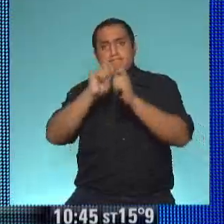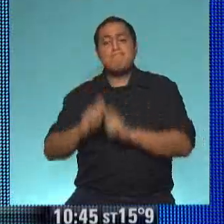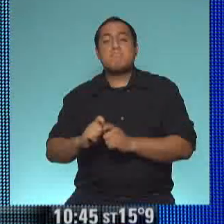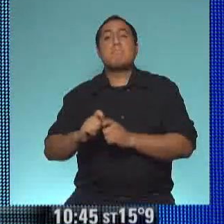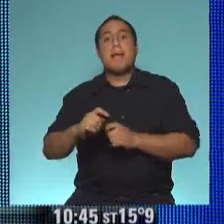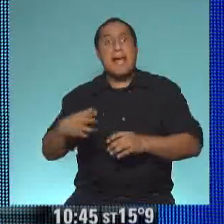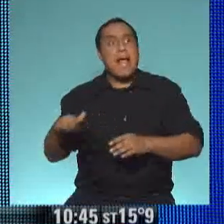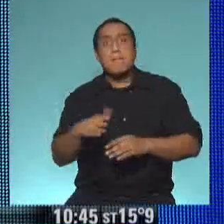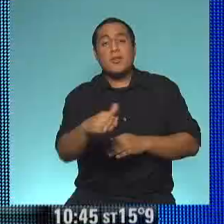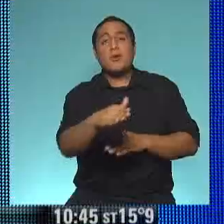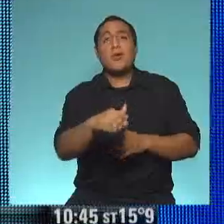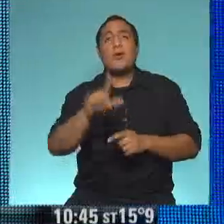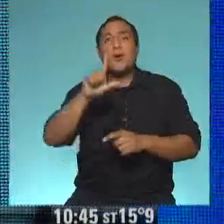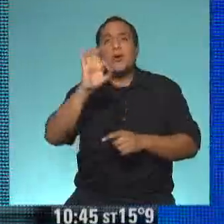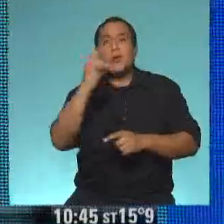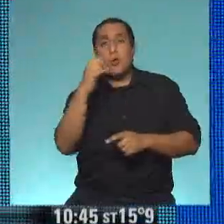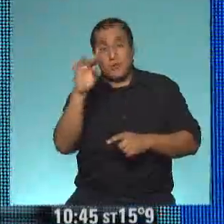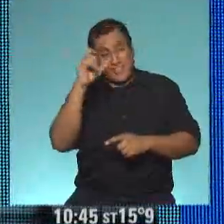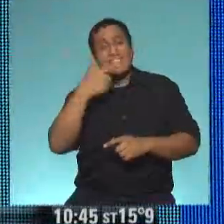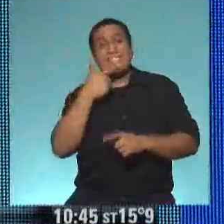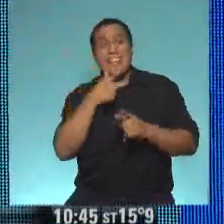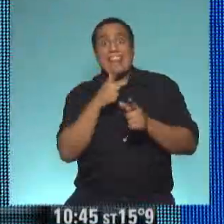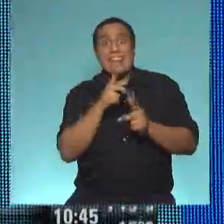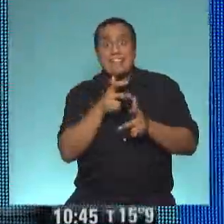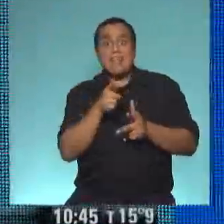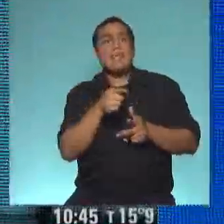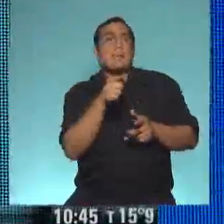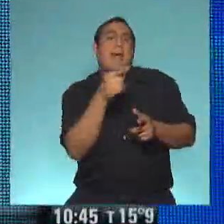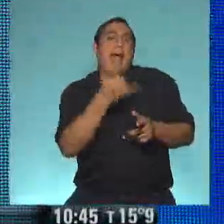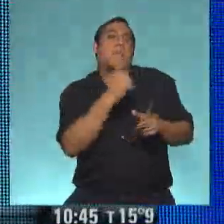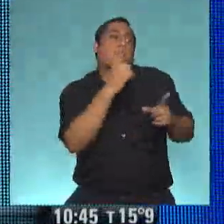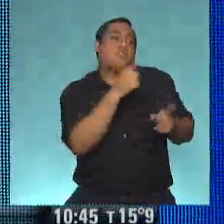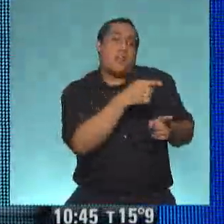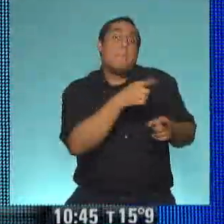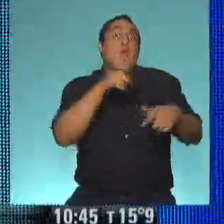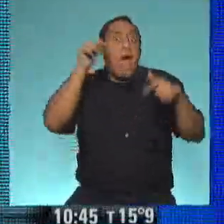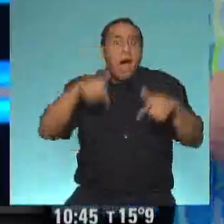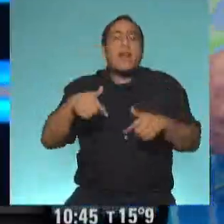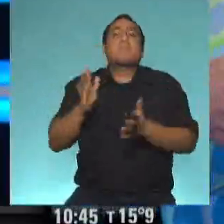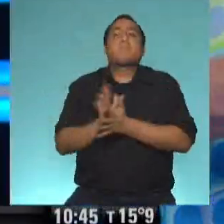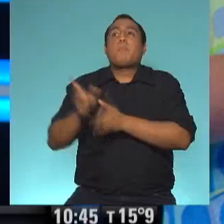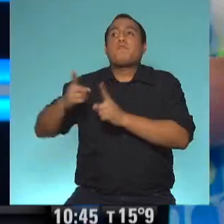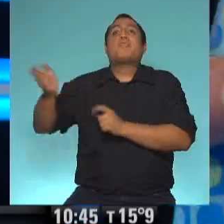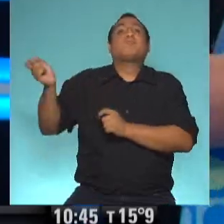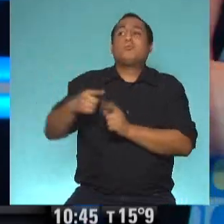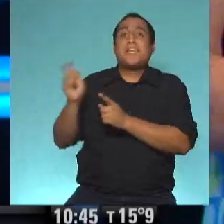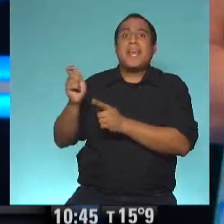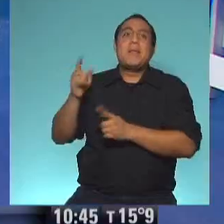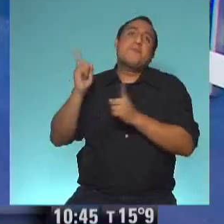las actividades y lourdes ya dijo que además de su sueño la seño señor señor este momento quién es la señor me echó